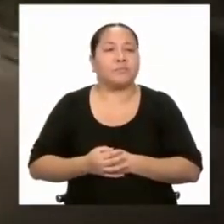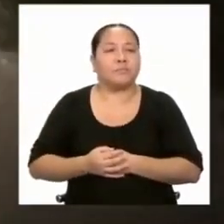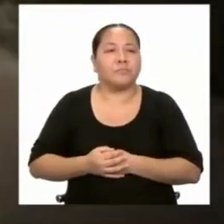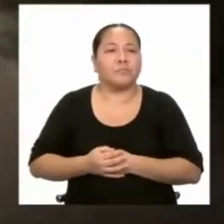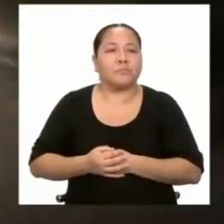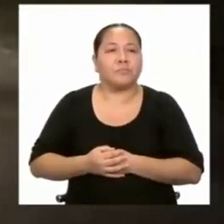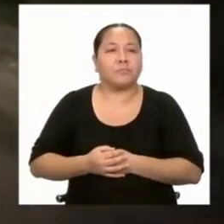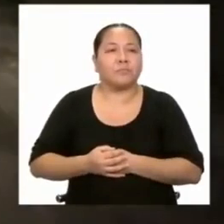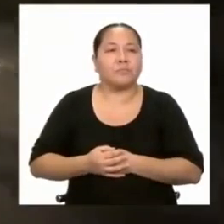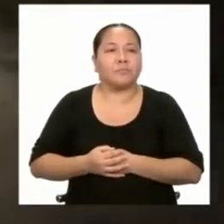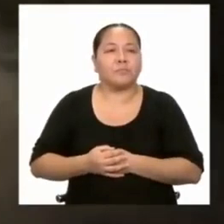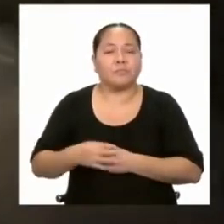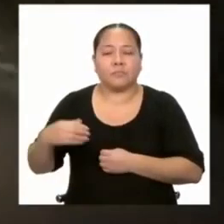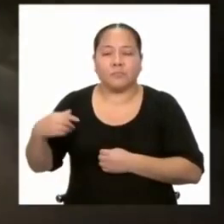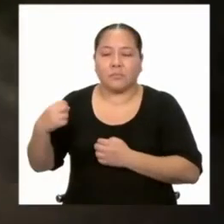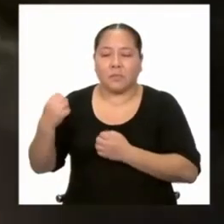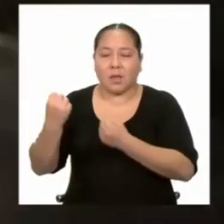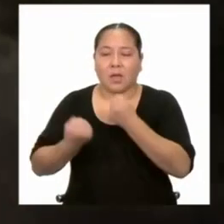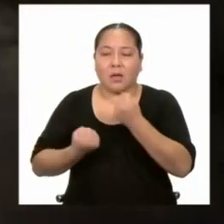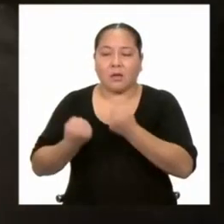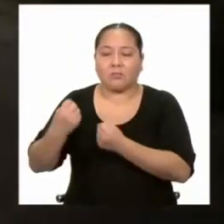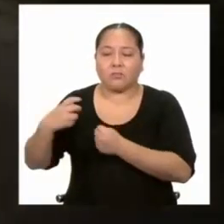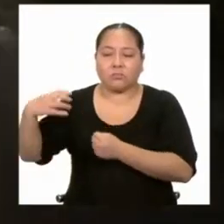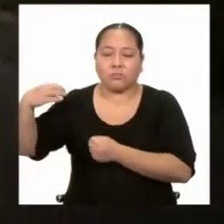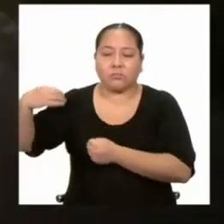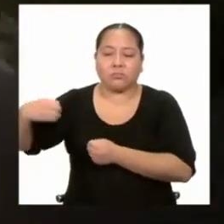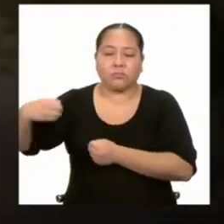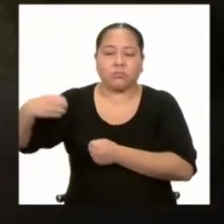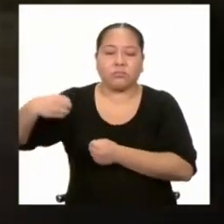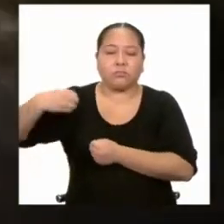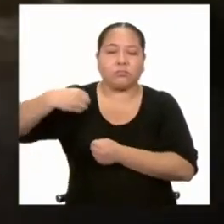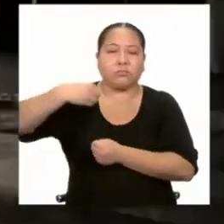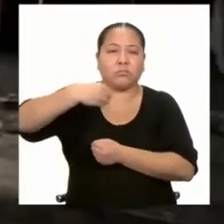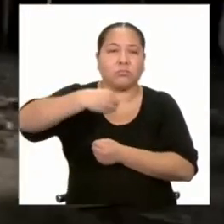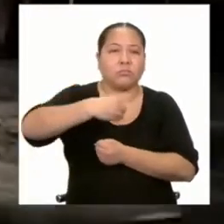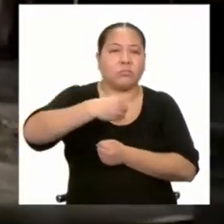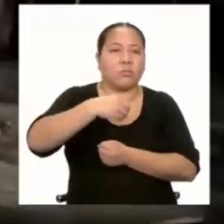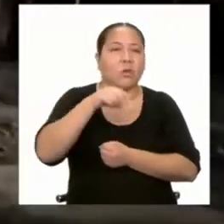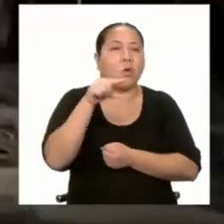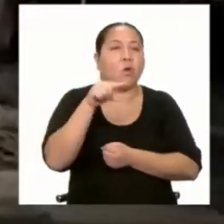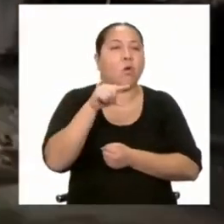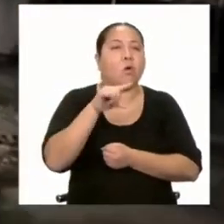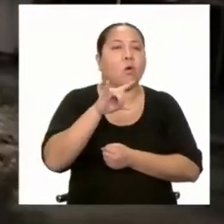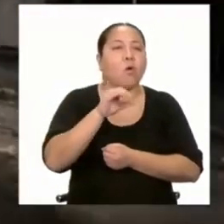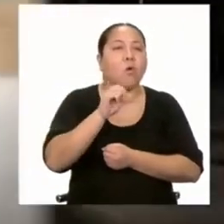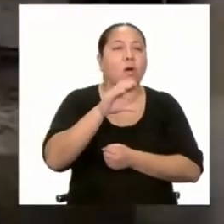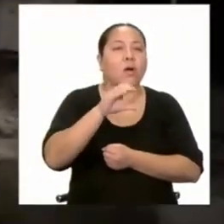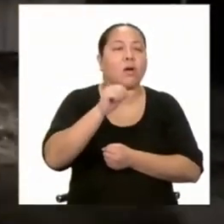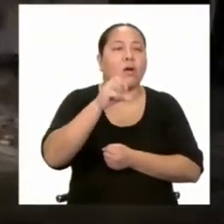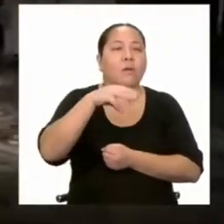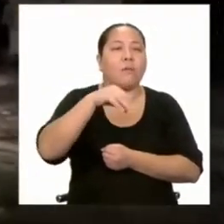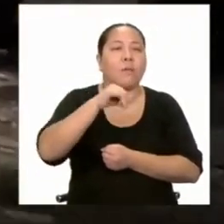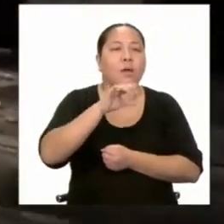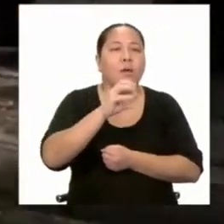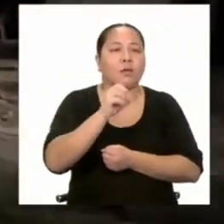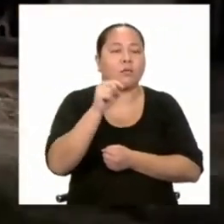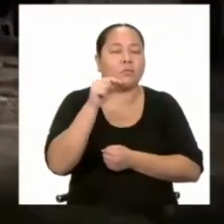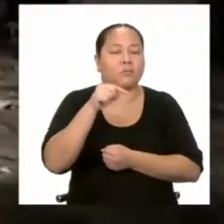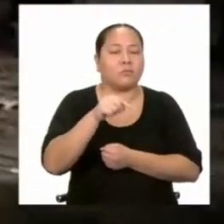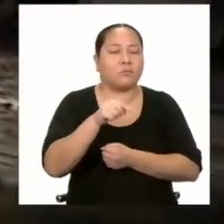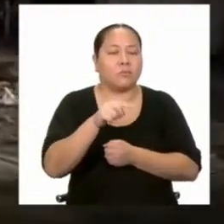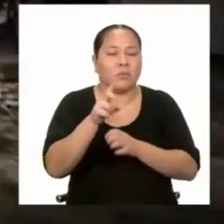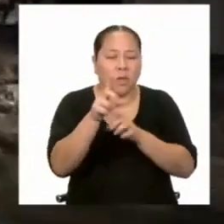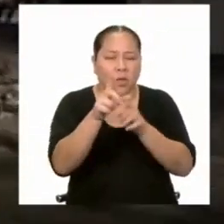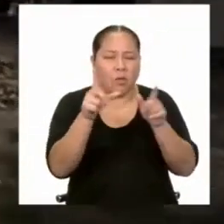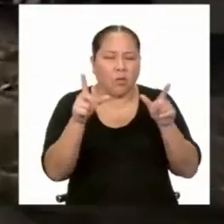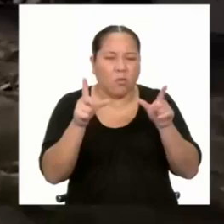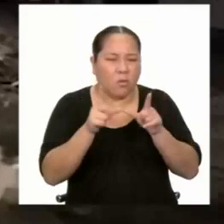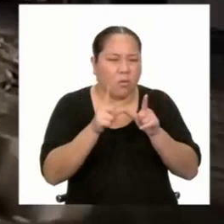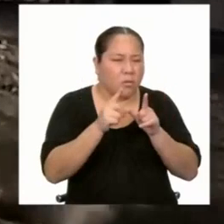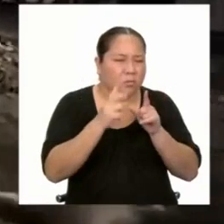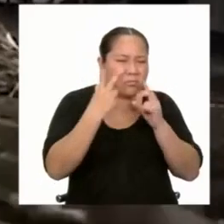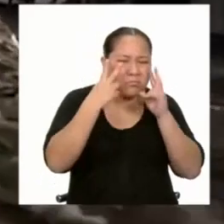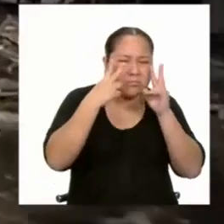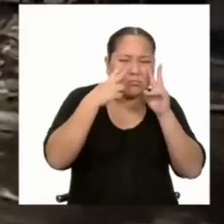A tan solo pocas horas al norte, cerca de Guacamayo, el paisaje es muy diferente.